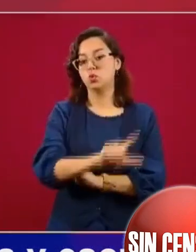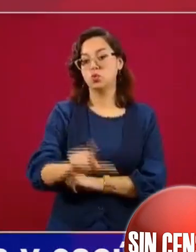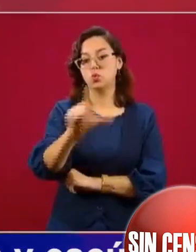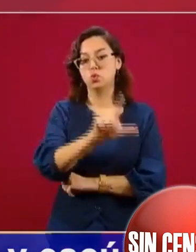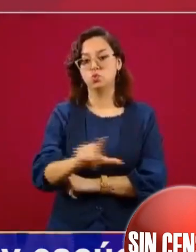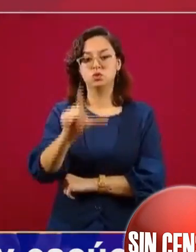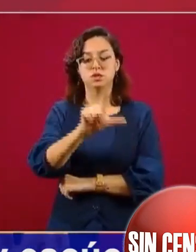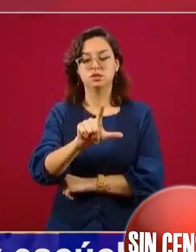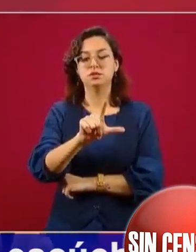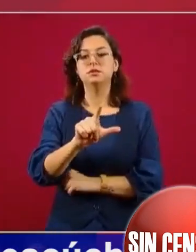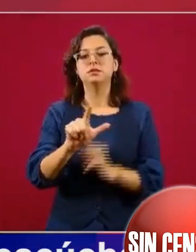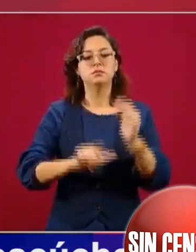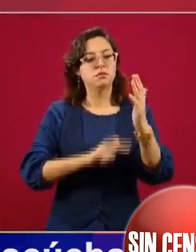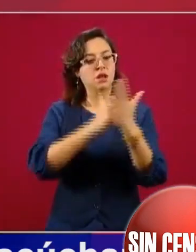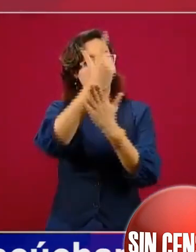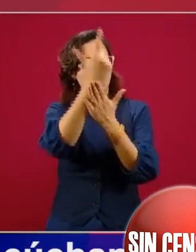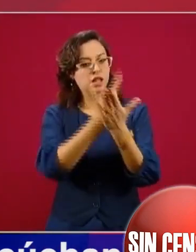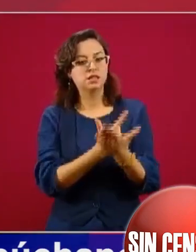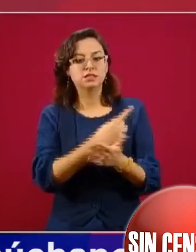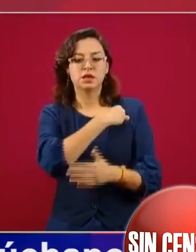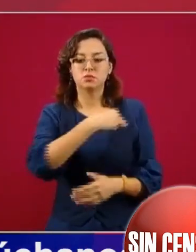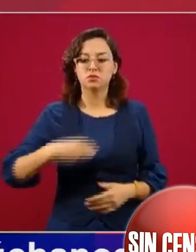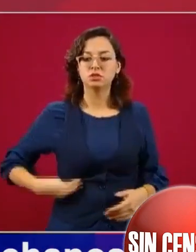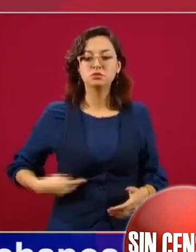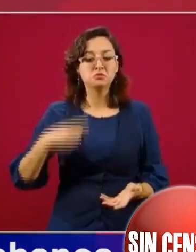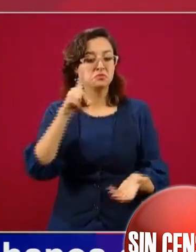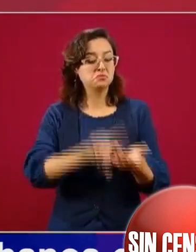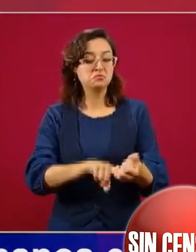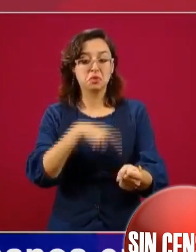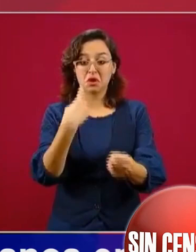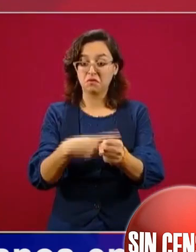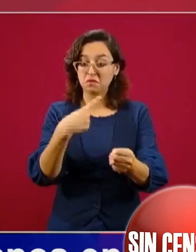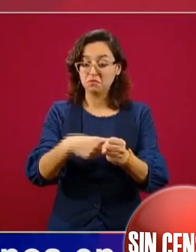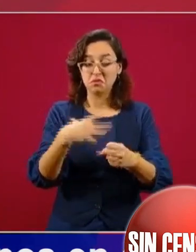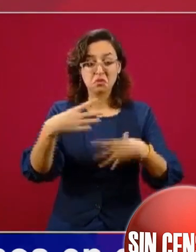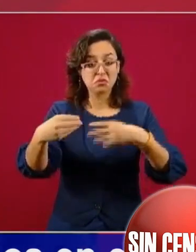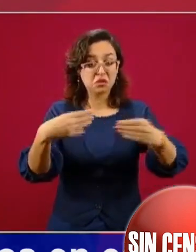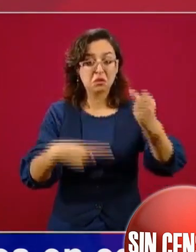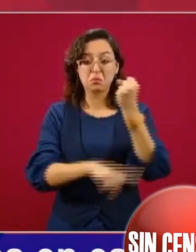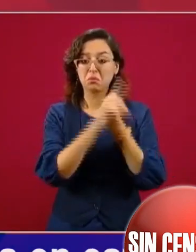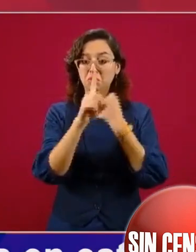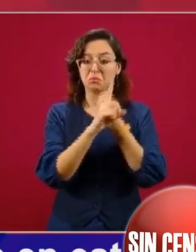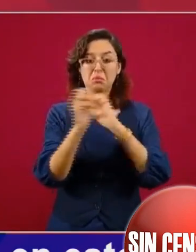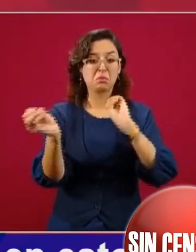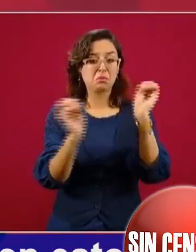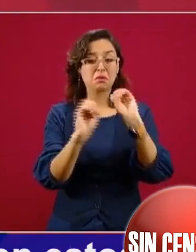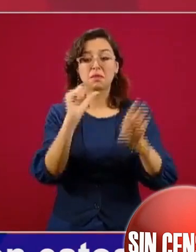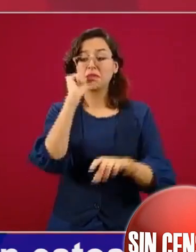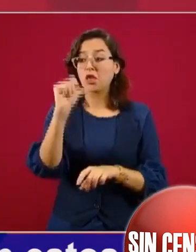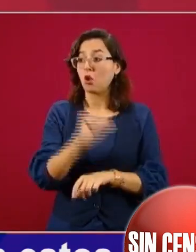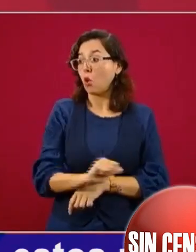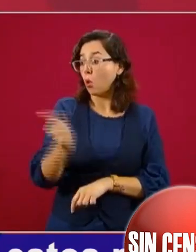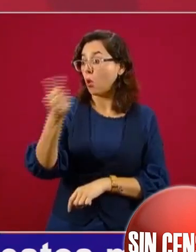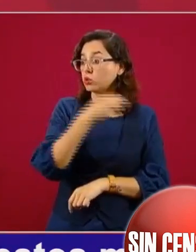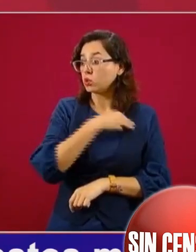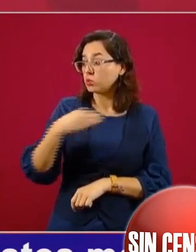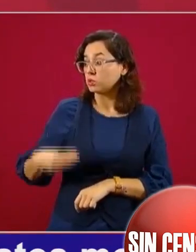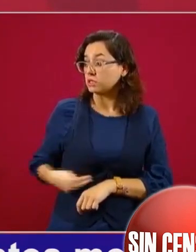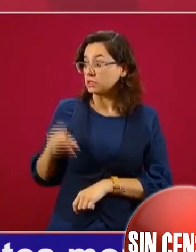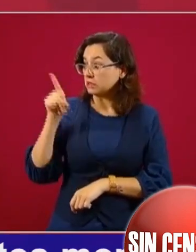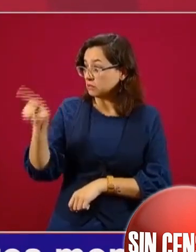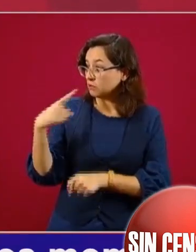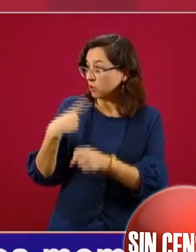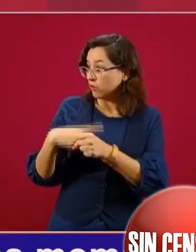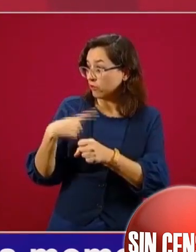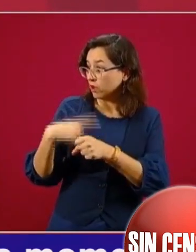que no tienen problema de contagio, ni tienen vecinos